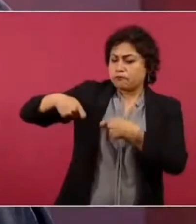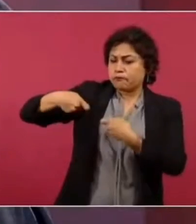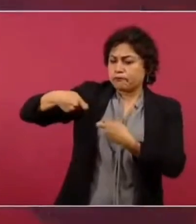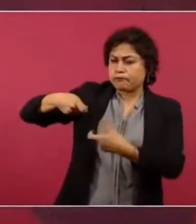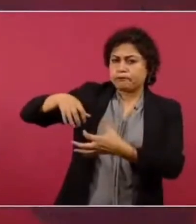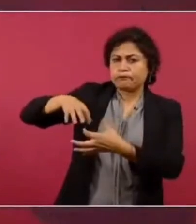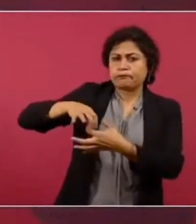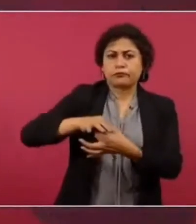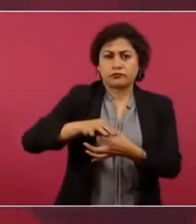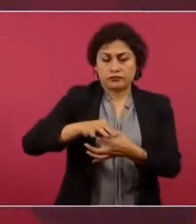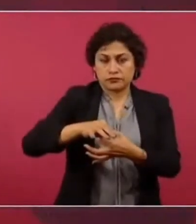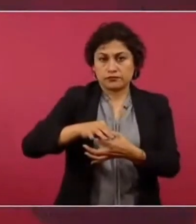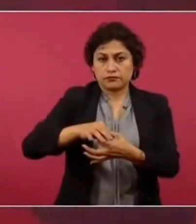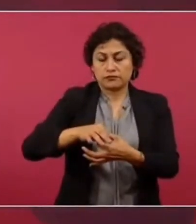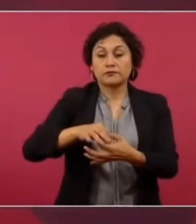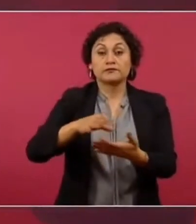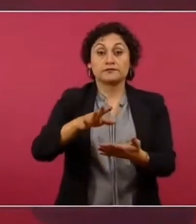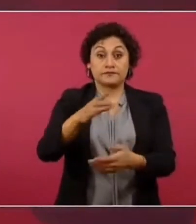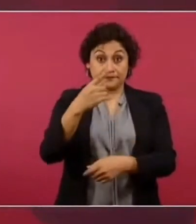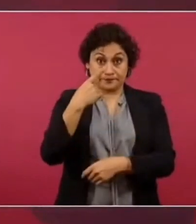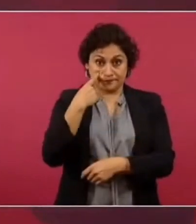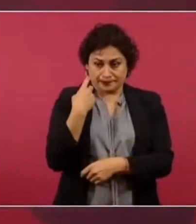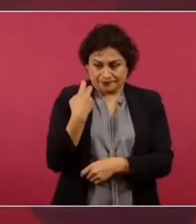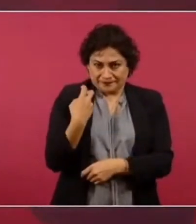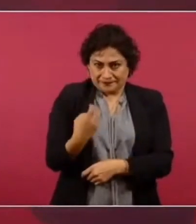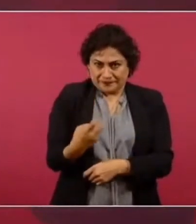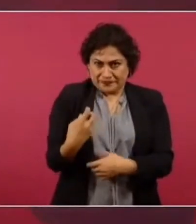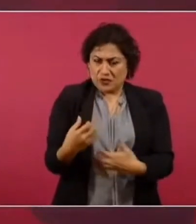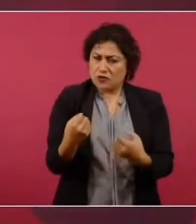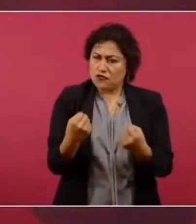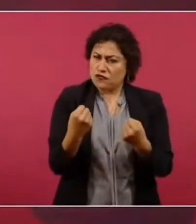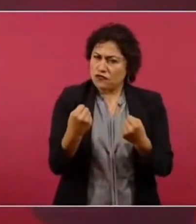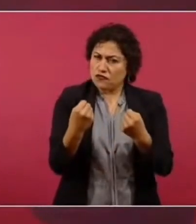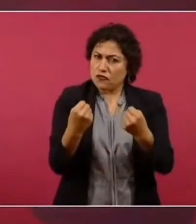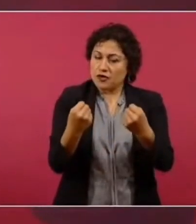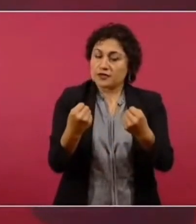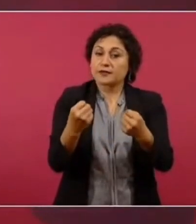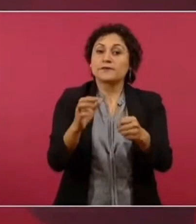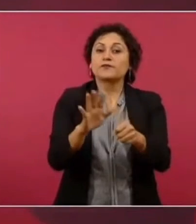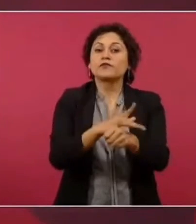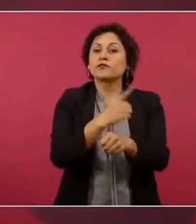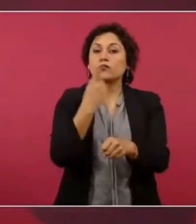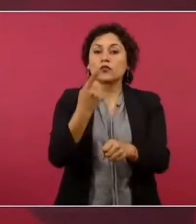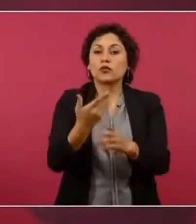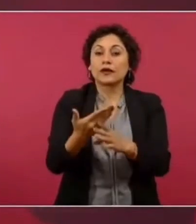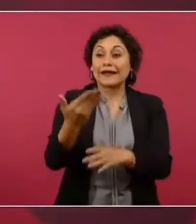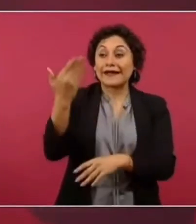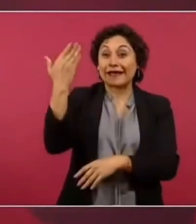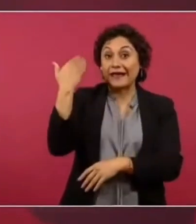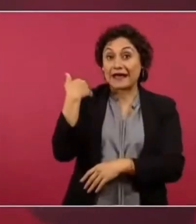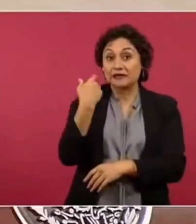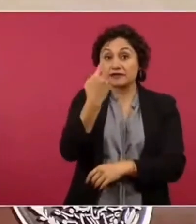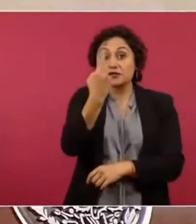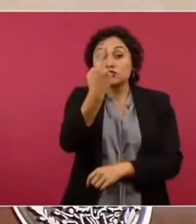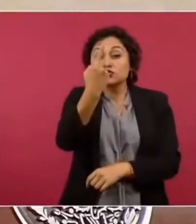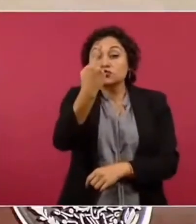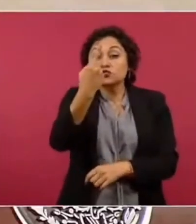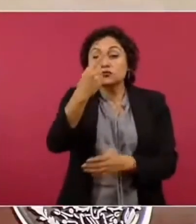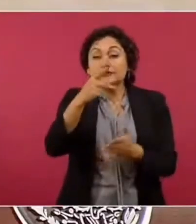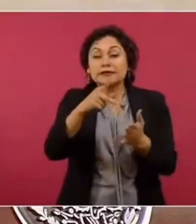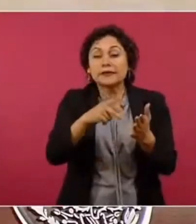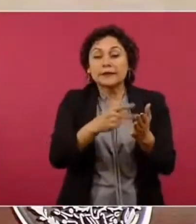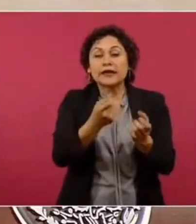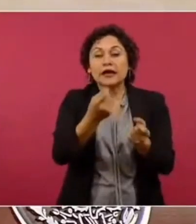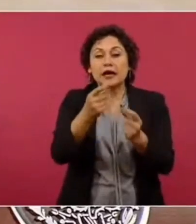que hubo un tiempo que de manera perversa empezaron a pagarle a